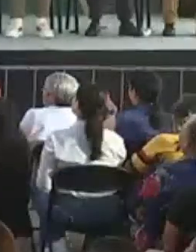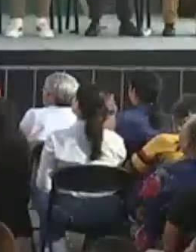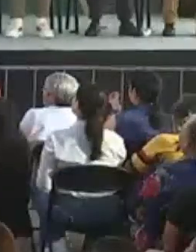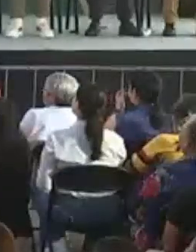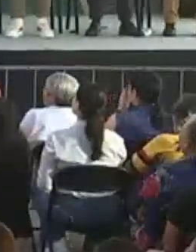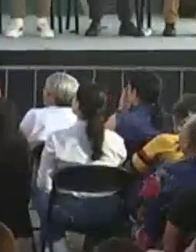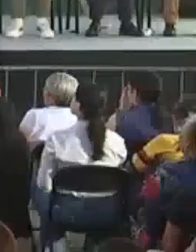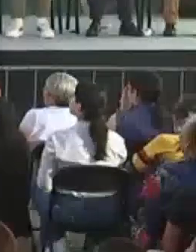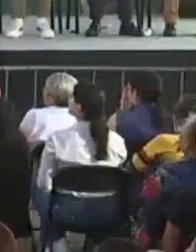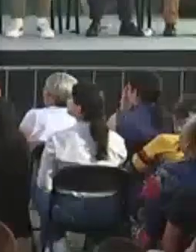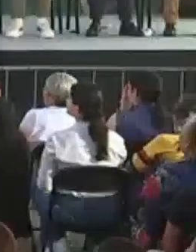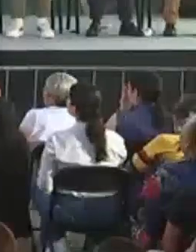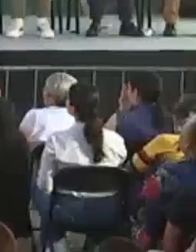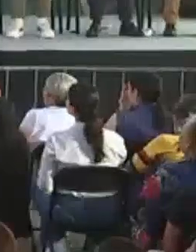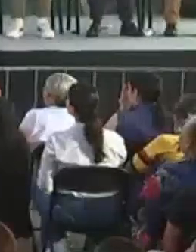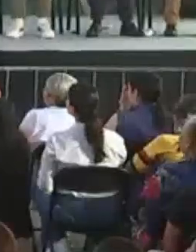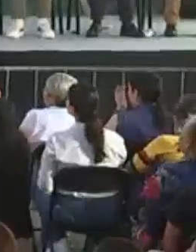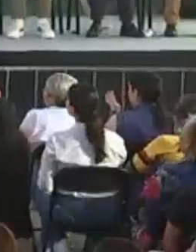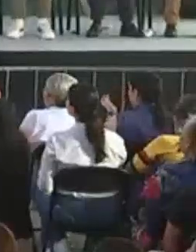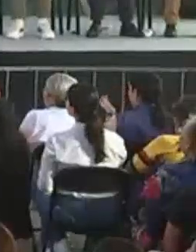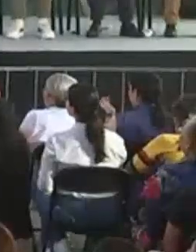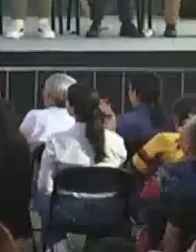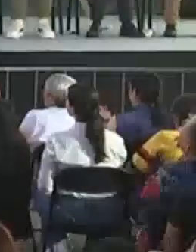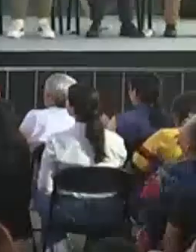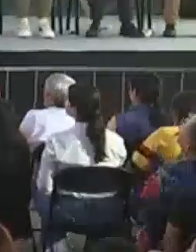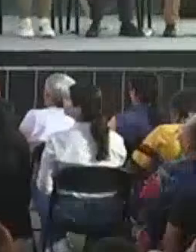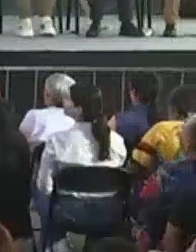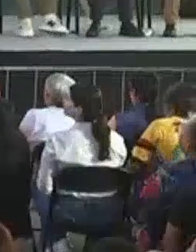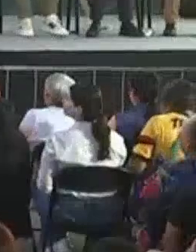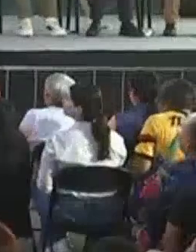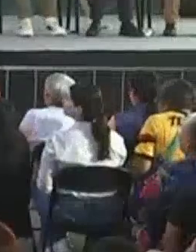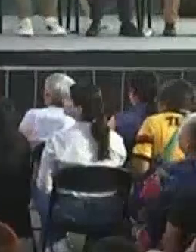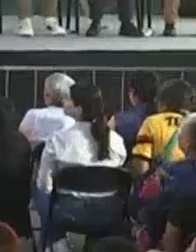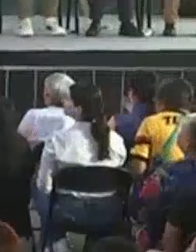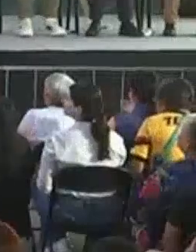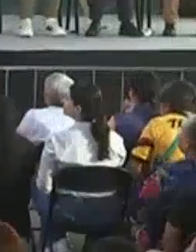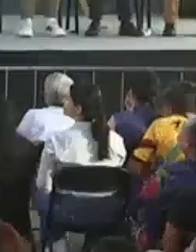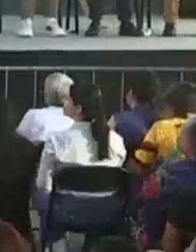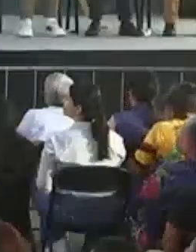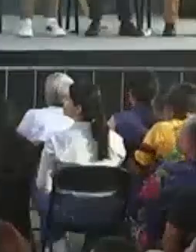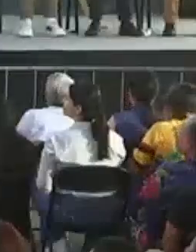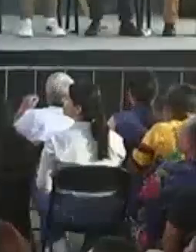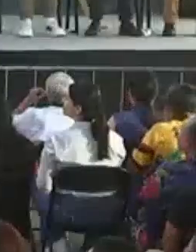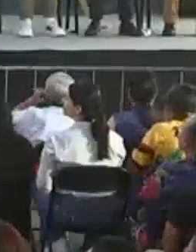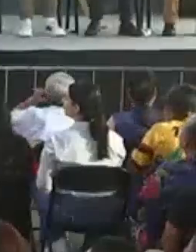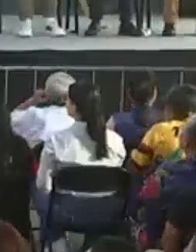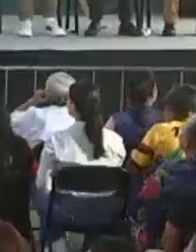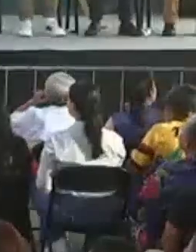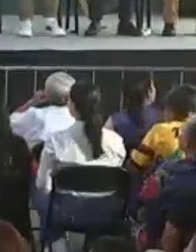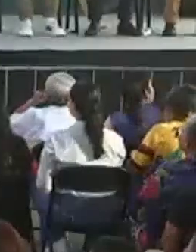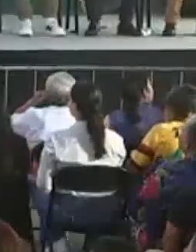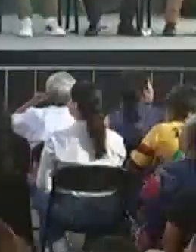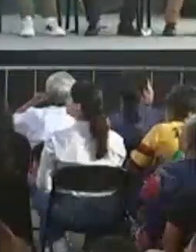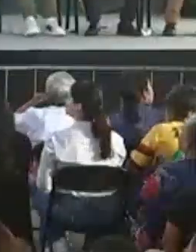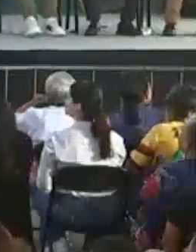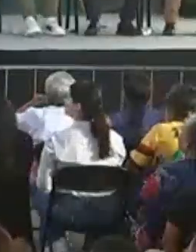Procedemos con la proyección del video Hospital Pediátrico IMSS Bienestar de Sinaloa.